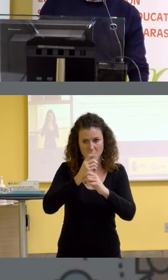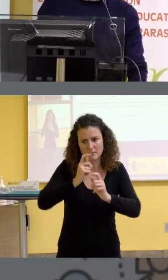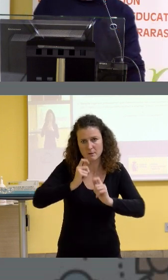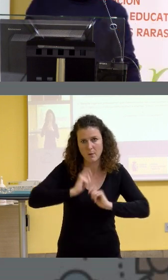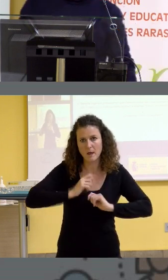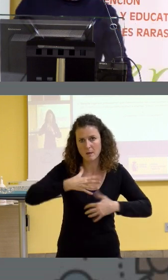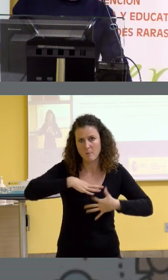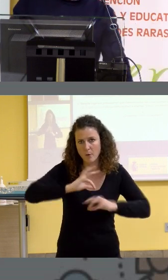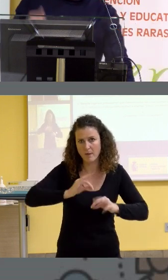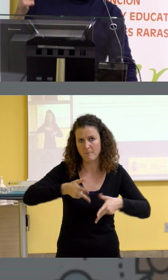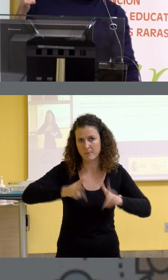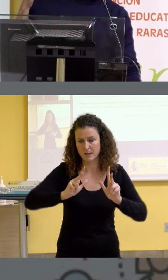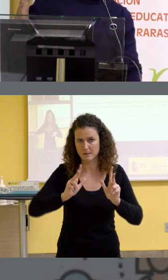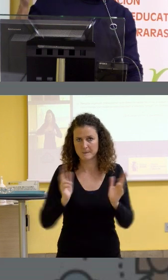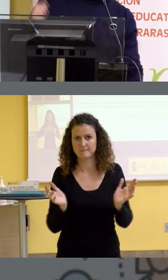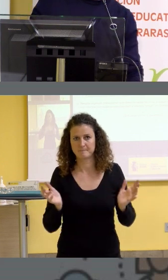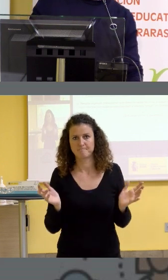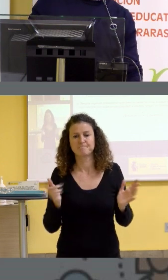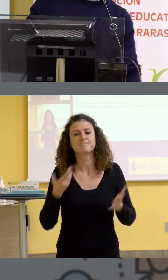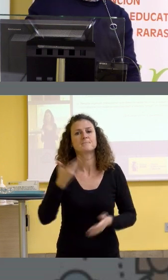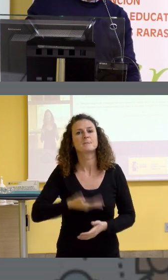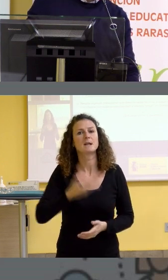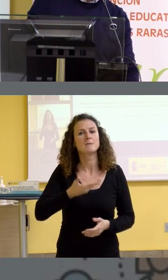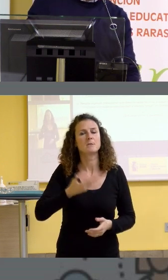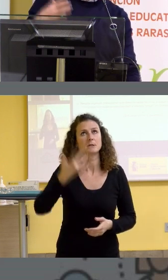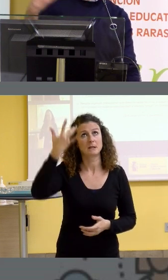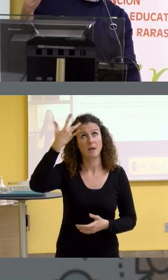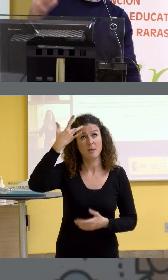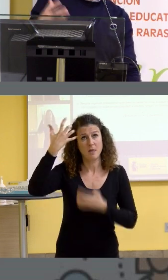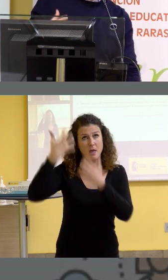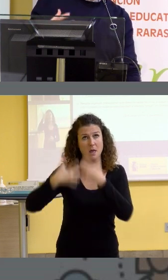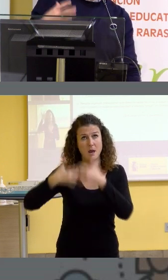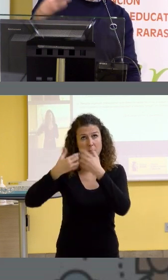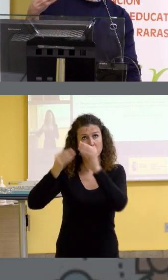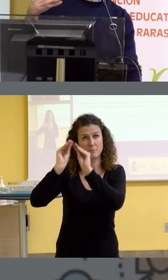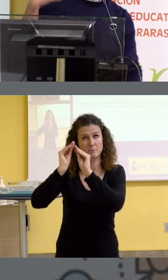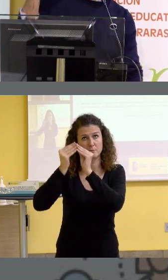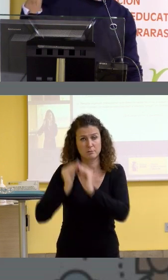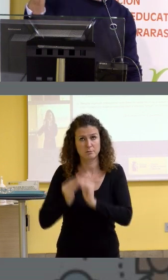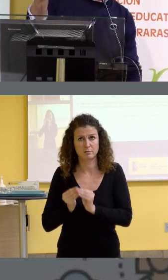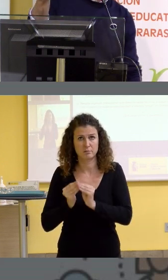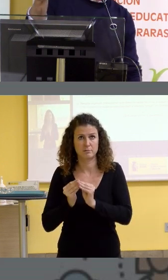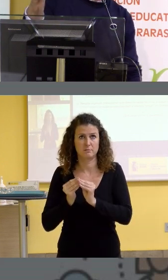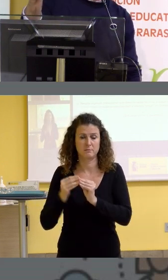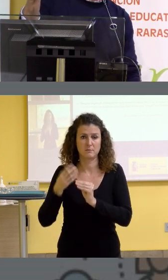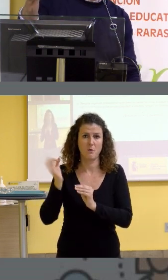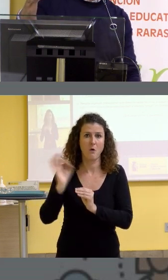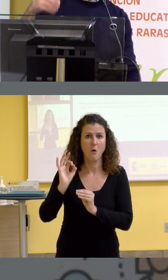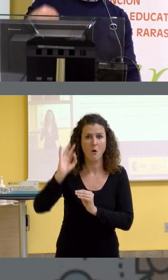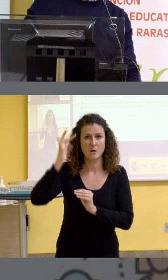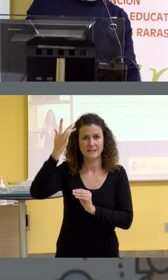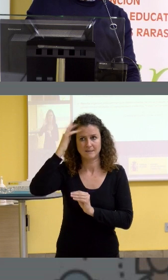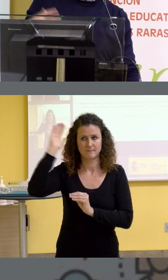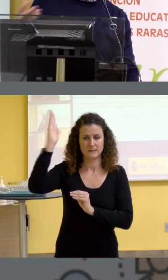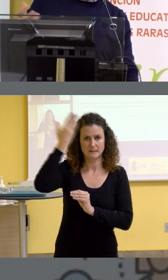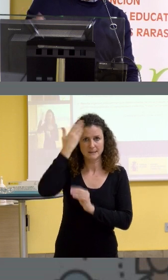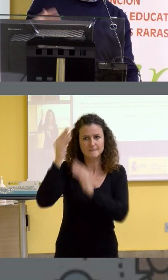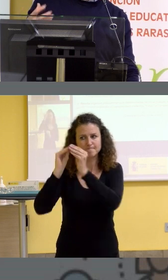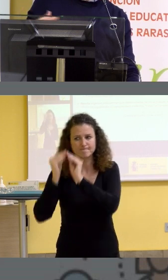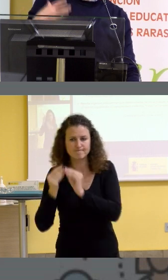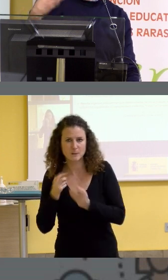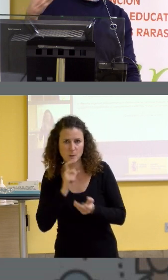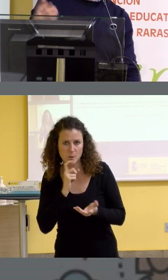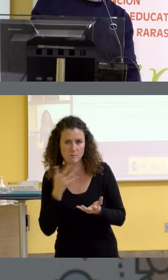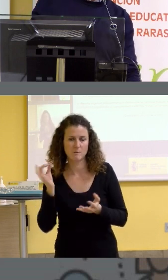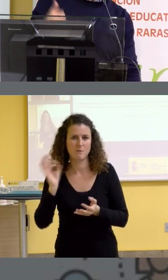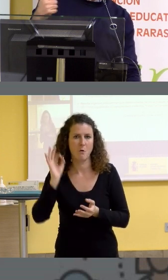acuerdo? Importante, no es lo mismo reparar un cerebro sano que se ha dañado, cerebro sano que tiene un accidente, que reparar un